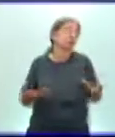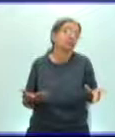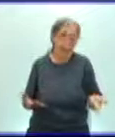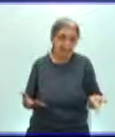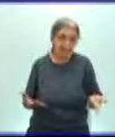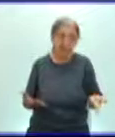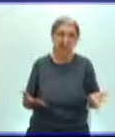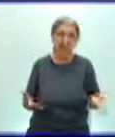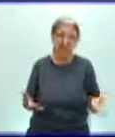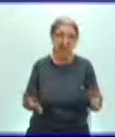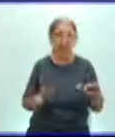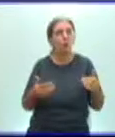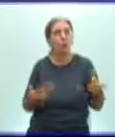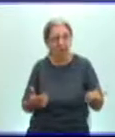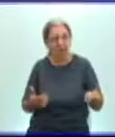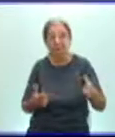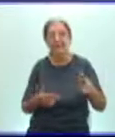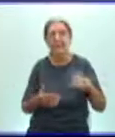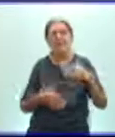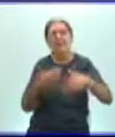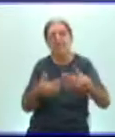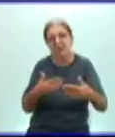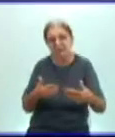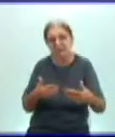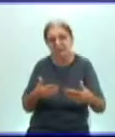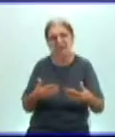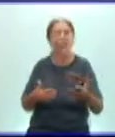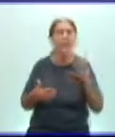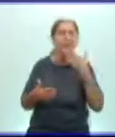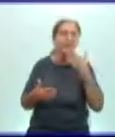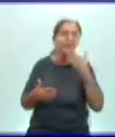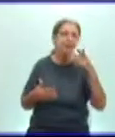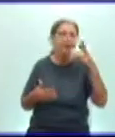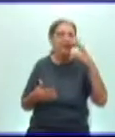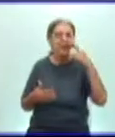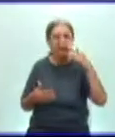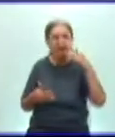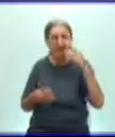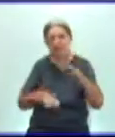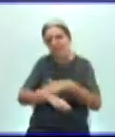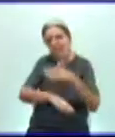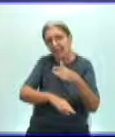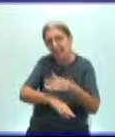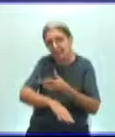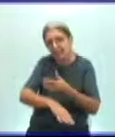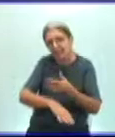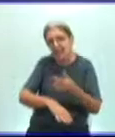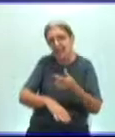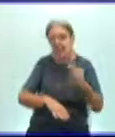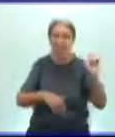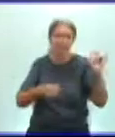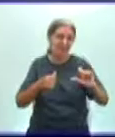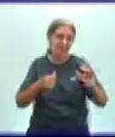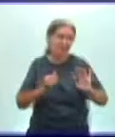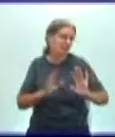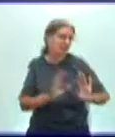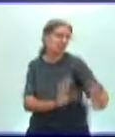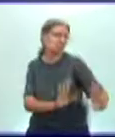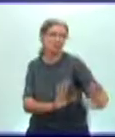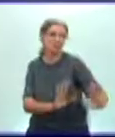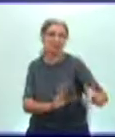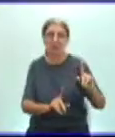América es la discriminación racial. Es como el indio, el negro, el mestizo son discriminados, no